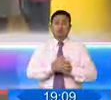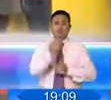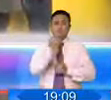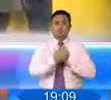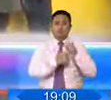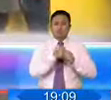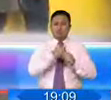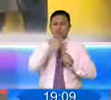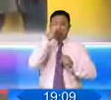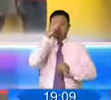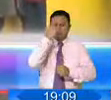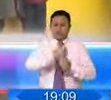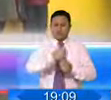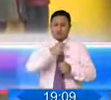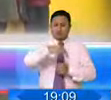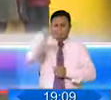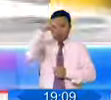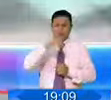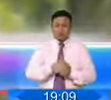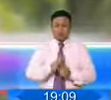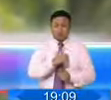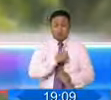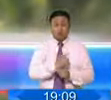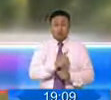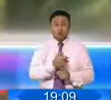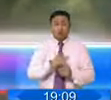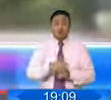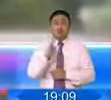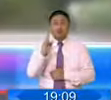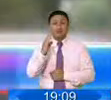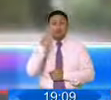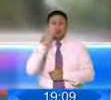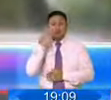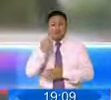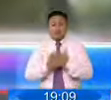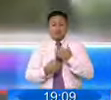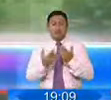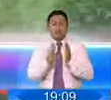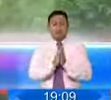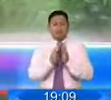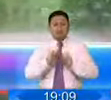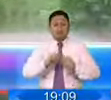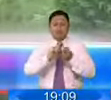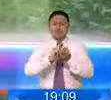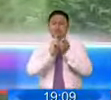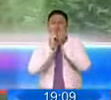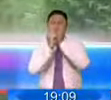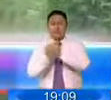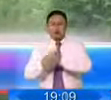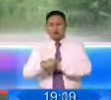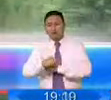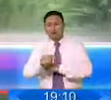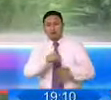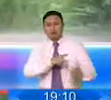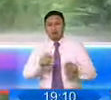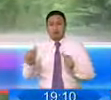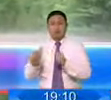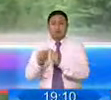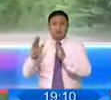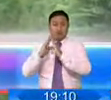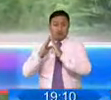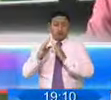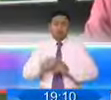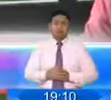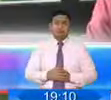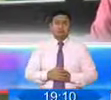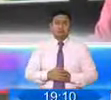2 años de servicio en este límite de frontera. Por ello, esposas, madres, hijos solicitan a que se los pueda trasladar bajo un plan de retorno a casa, cerca de sus